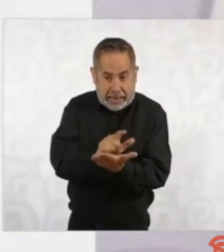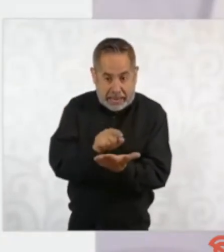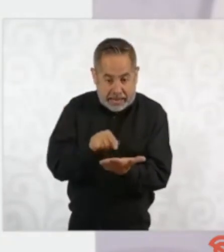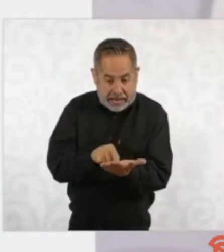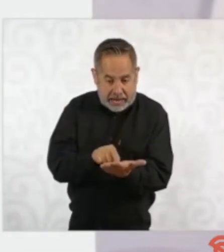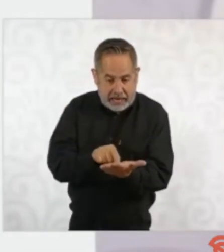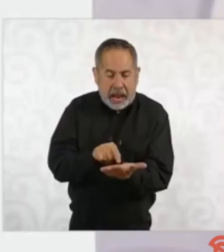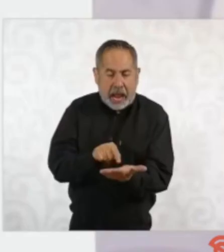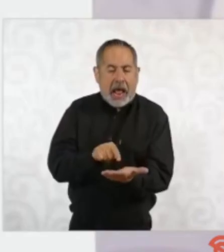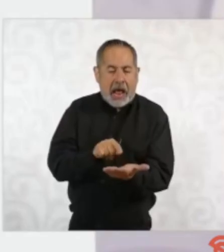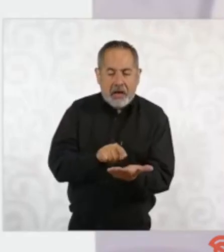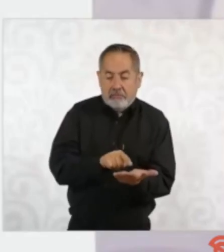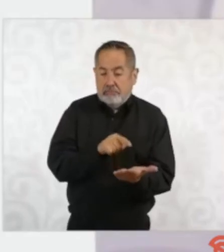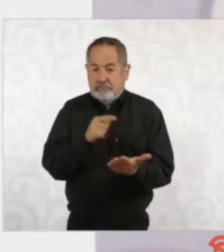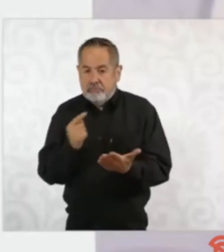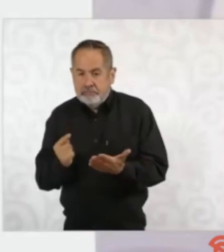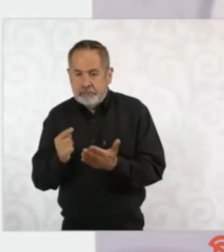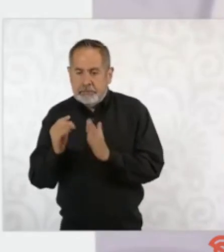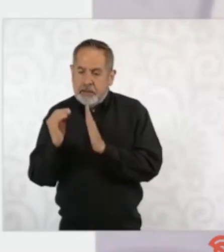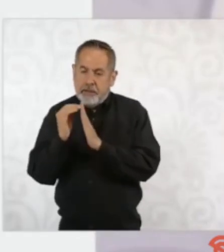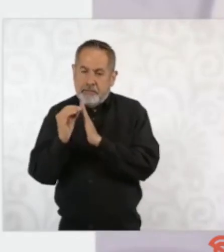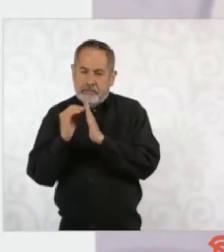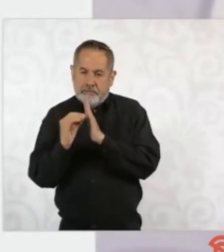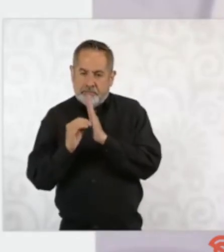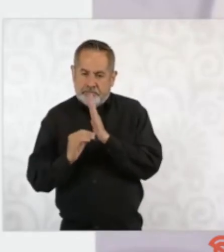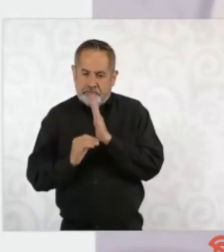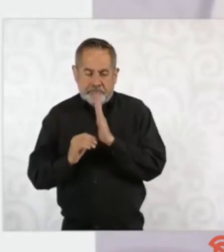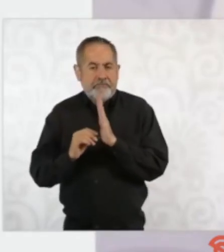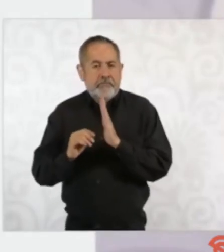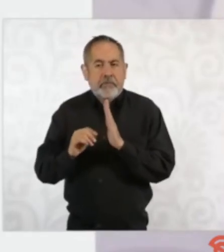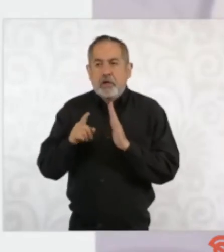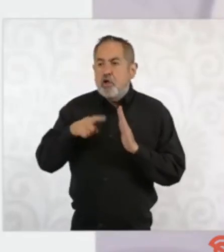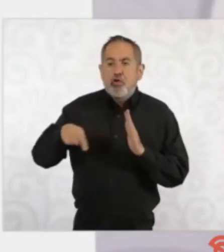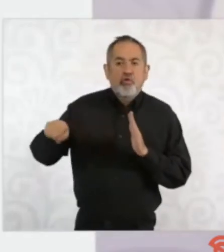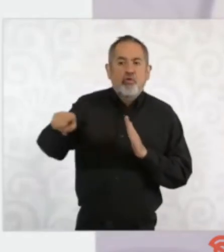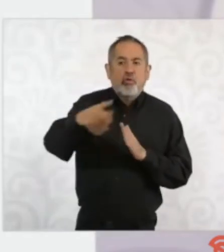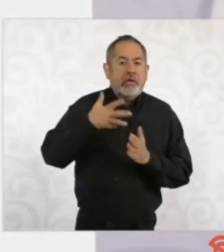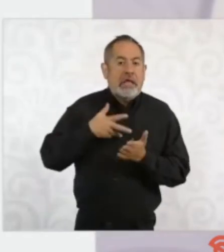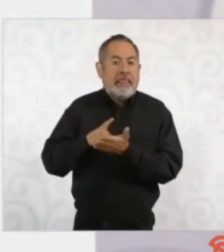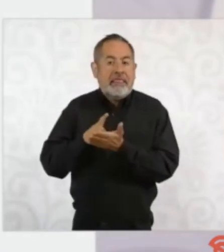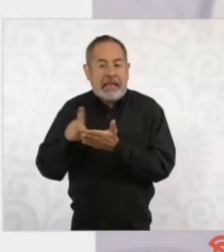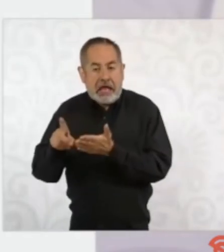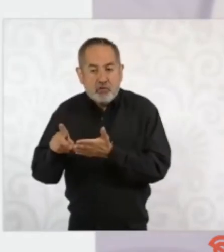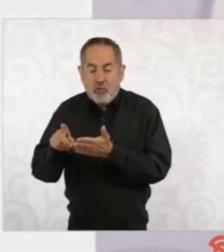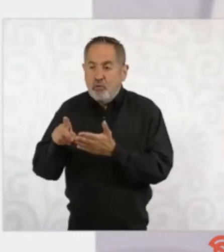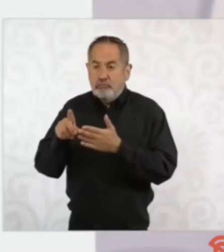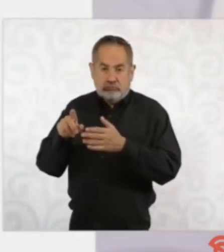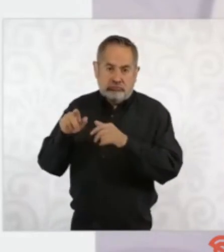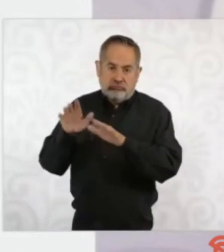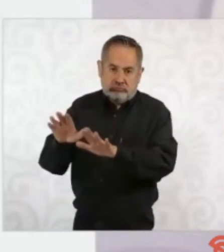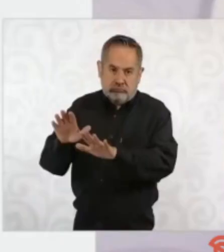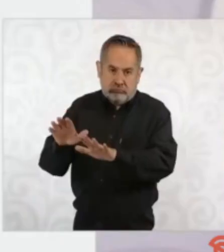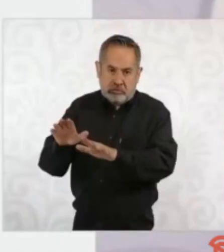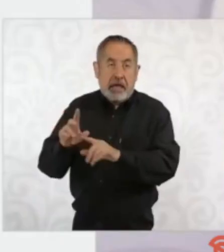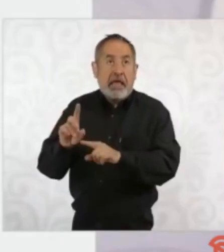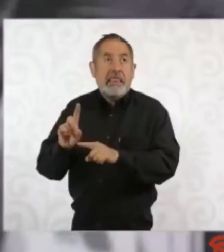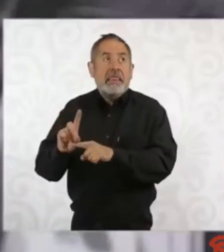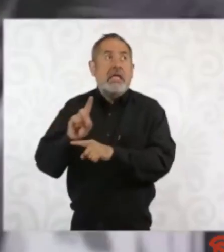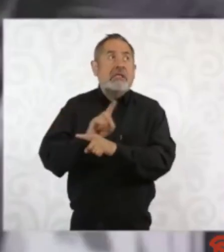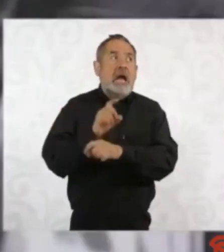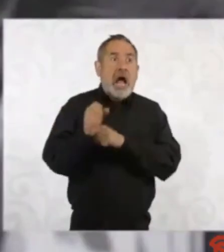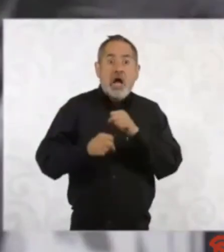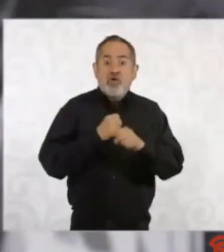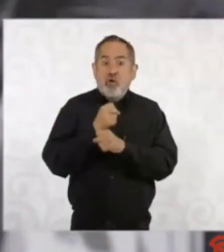protege el derecho a la información de todas y todos y que recoge un concepto constitucional desde